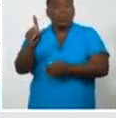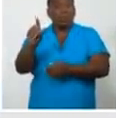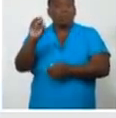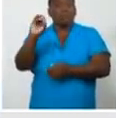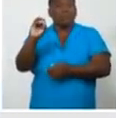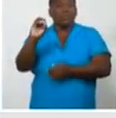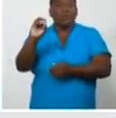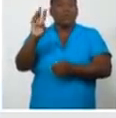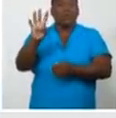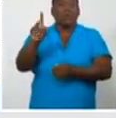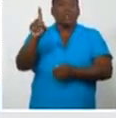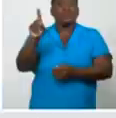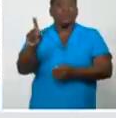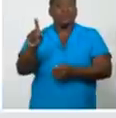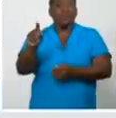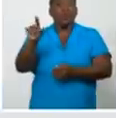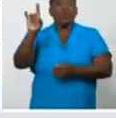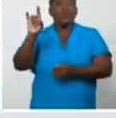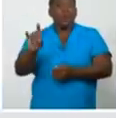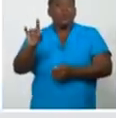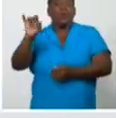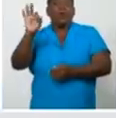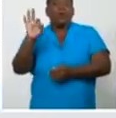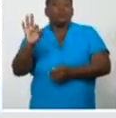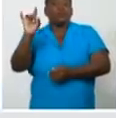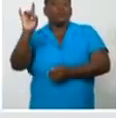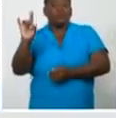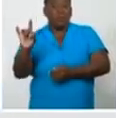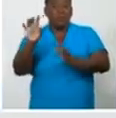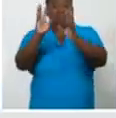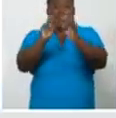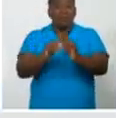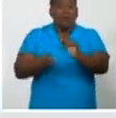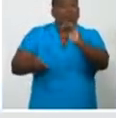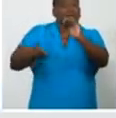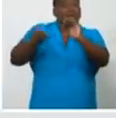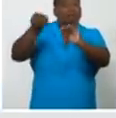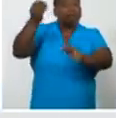141.041.989, cifra muy elevada. Fallecieron además